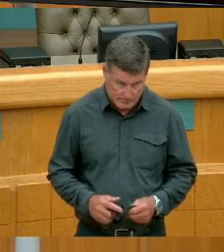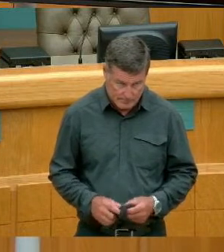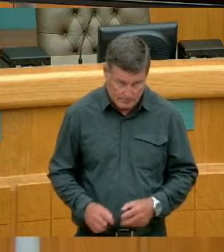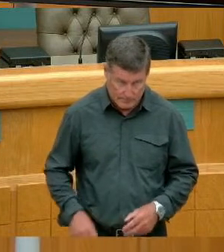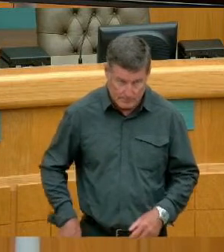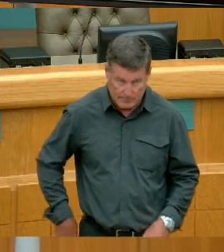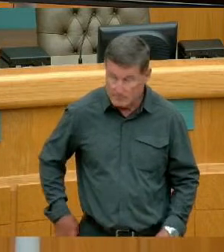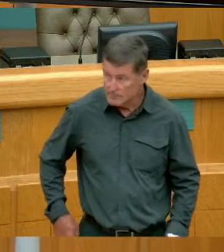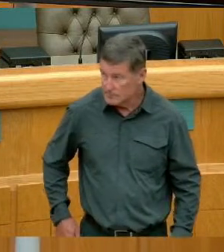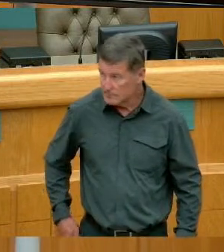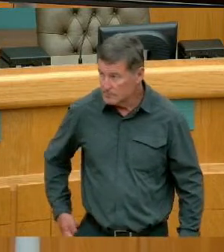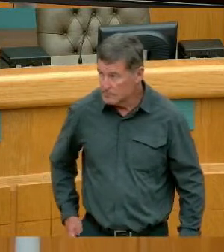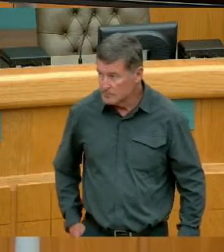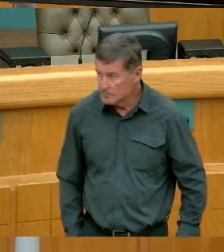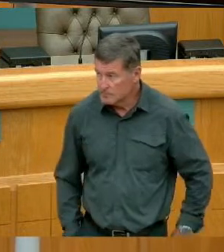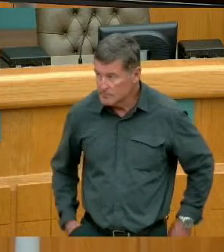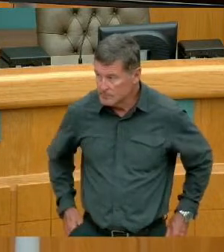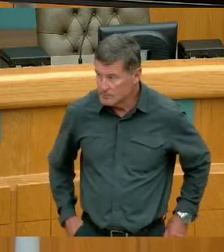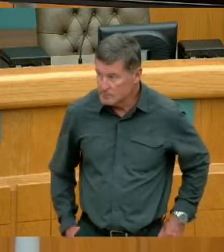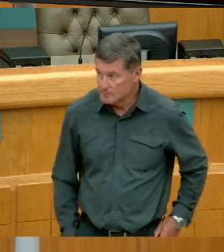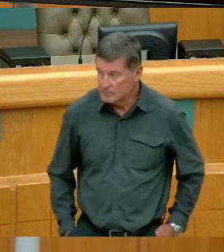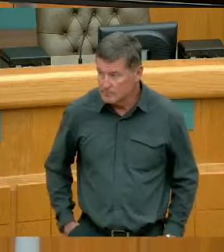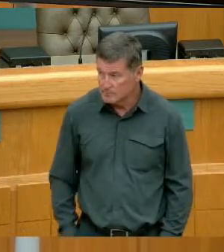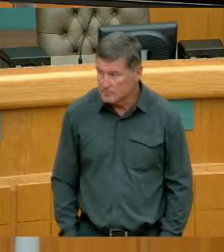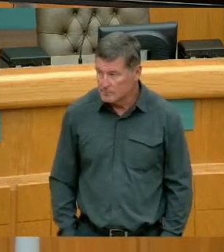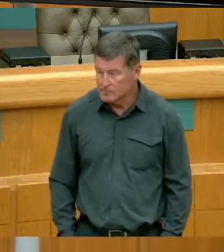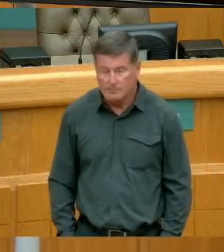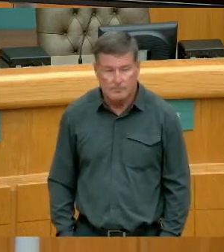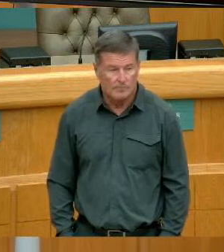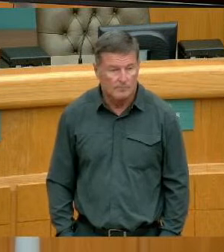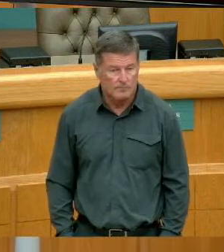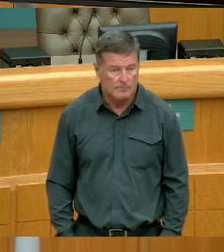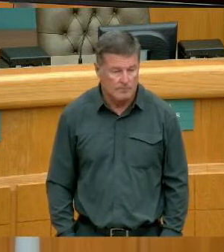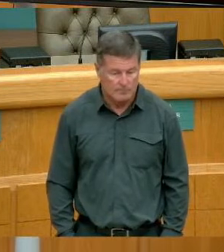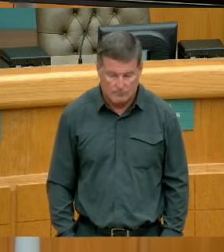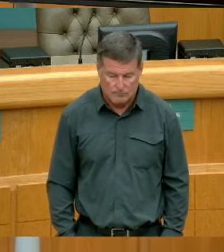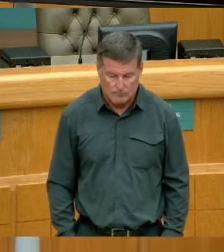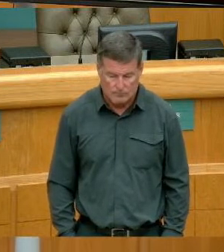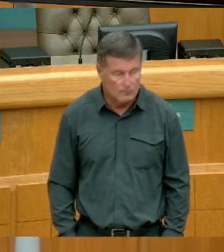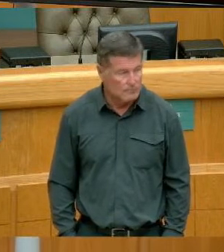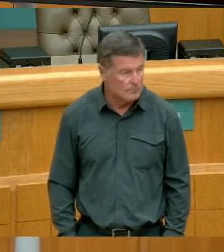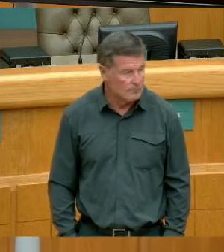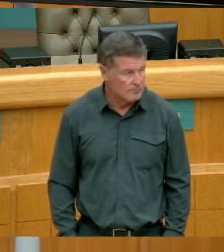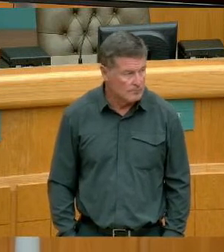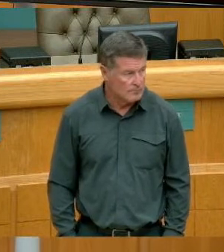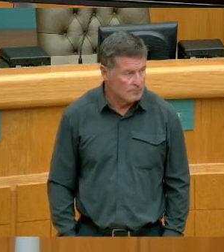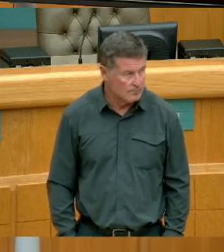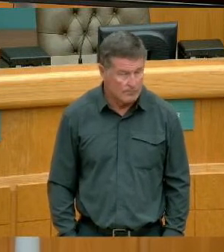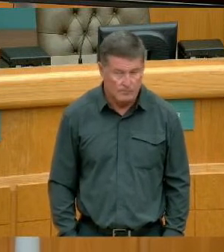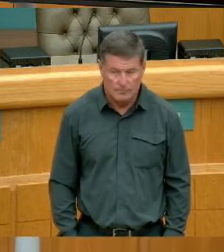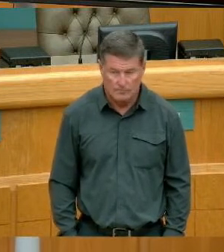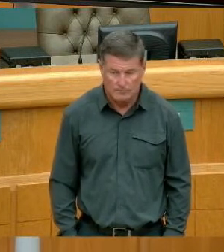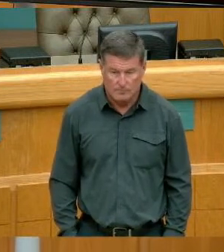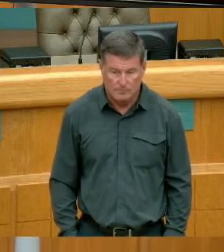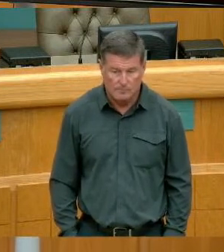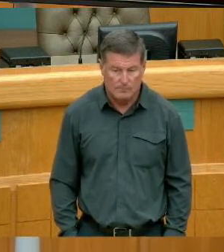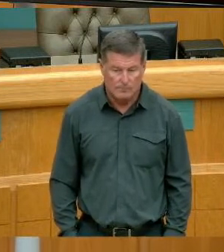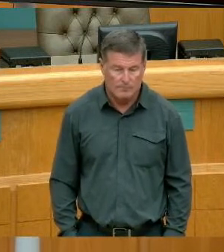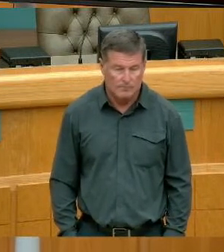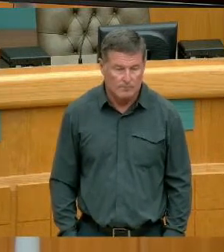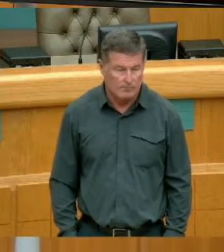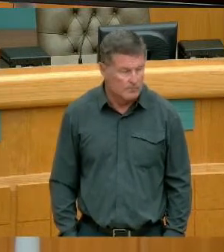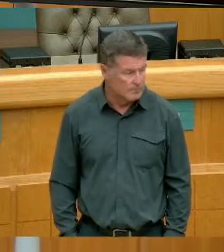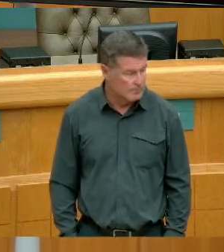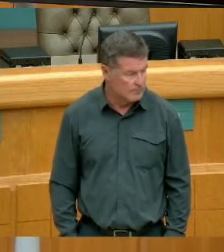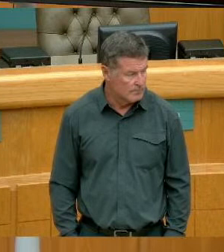acceso a los peatones no se va a ver afectado. El cierre al acceso será el día de mañana, 1 de julio, al martes 7 de julio.